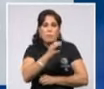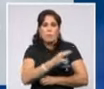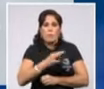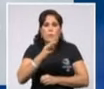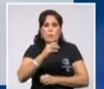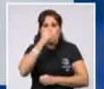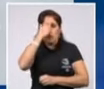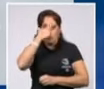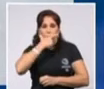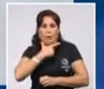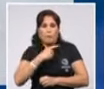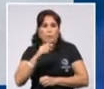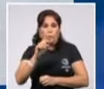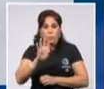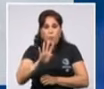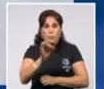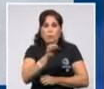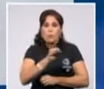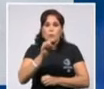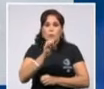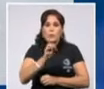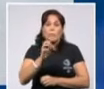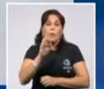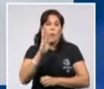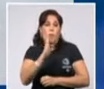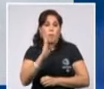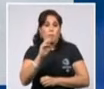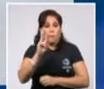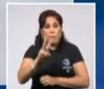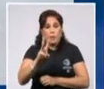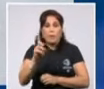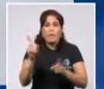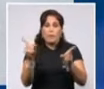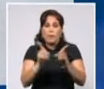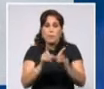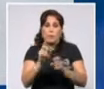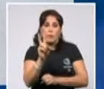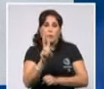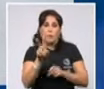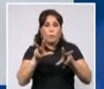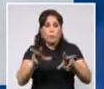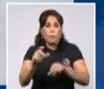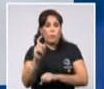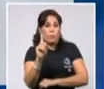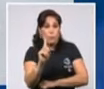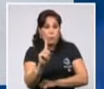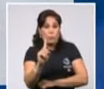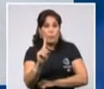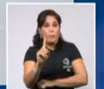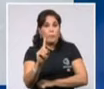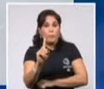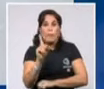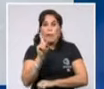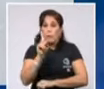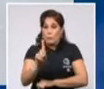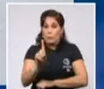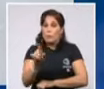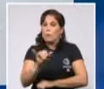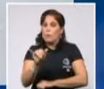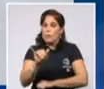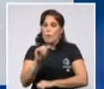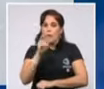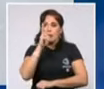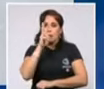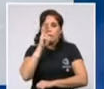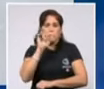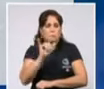Ciego de Ávila 4, al municipio Bolivia 3, a Venezuela 2, a Morón 1 y también un caso en Ciro